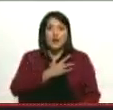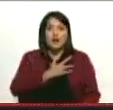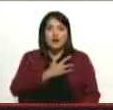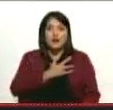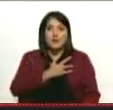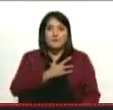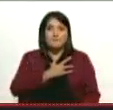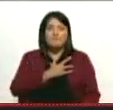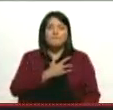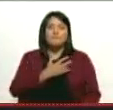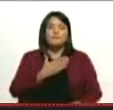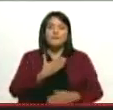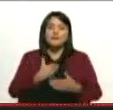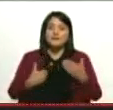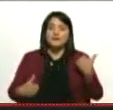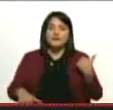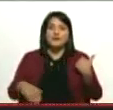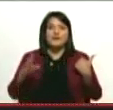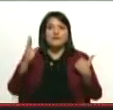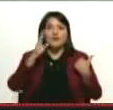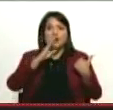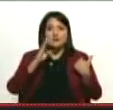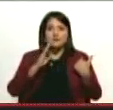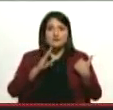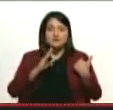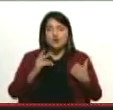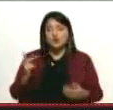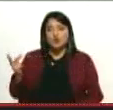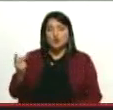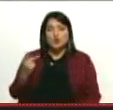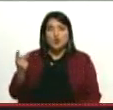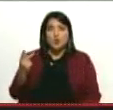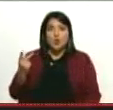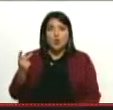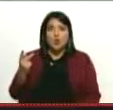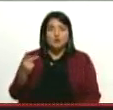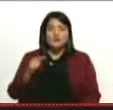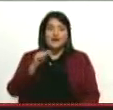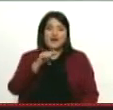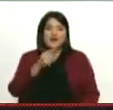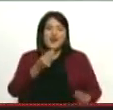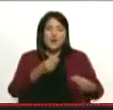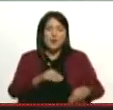somos los únicos dos de bahía en 2008